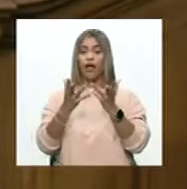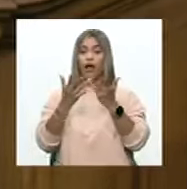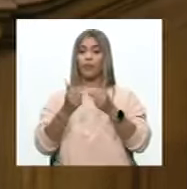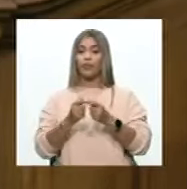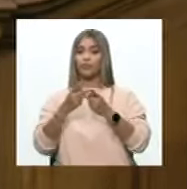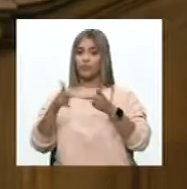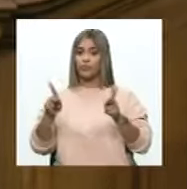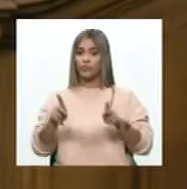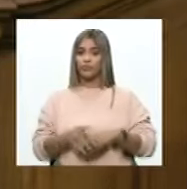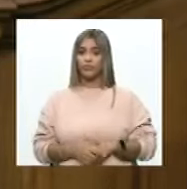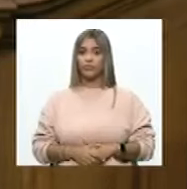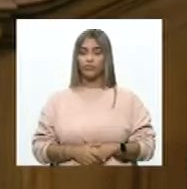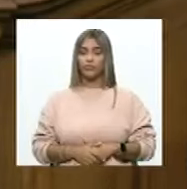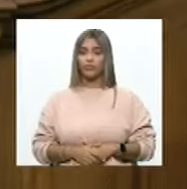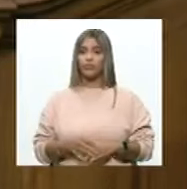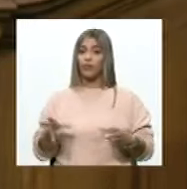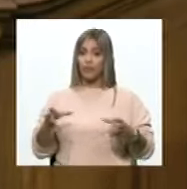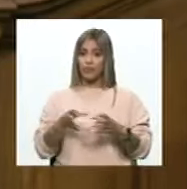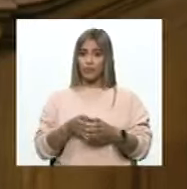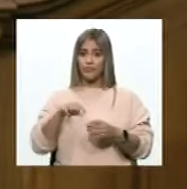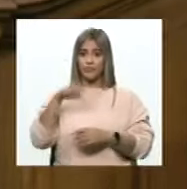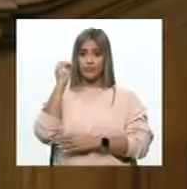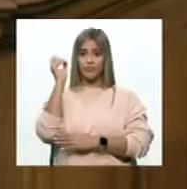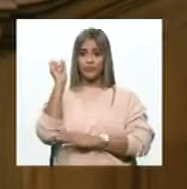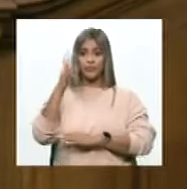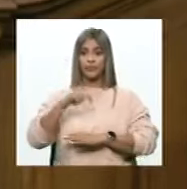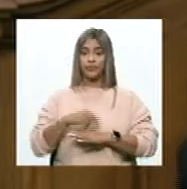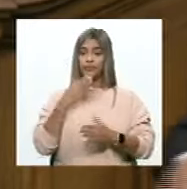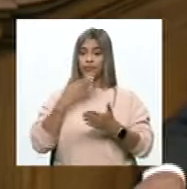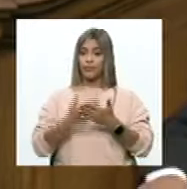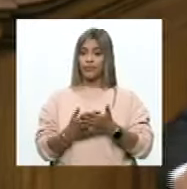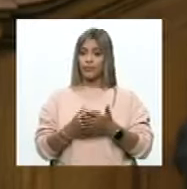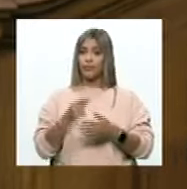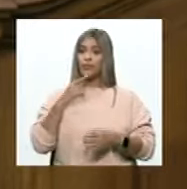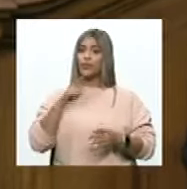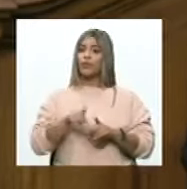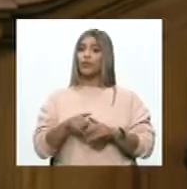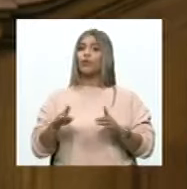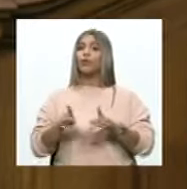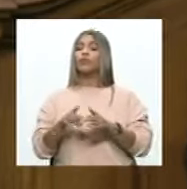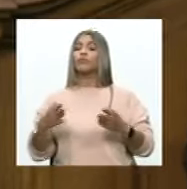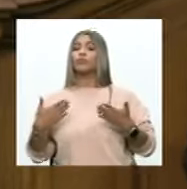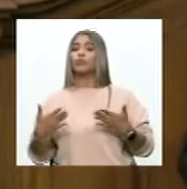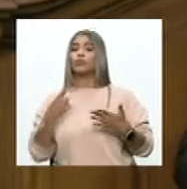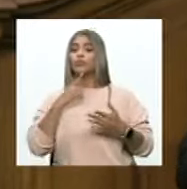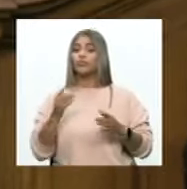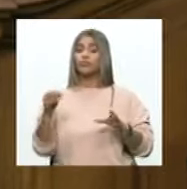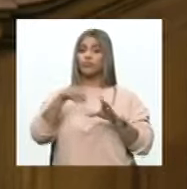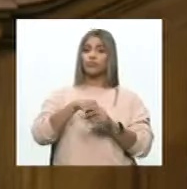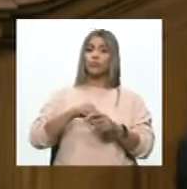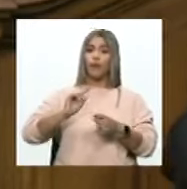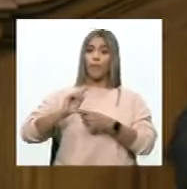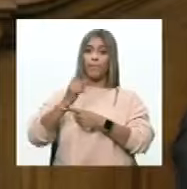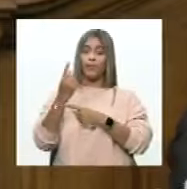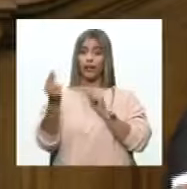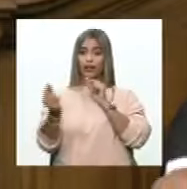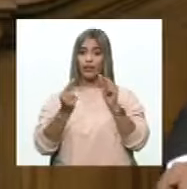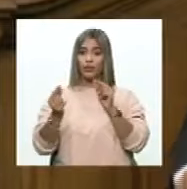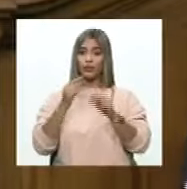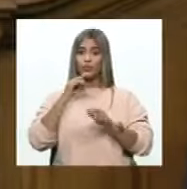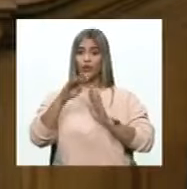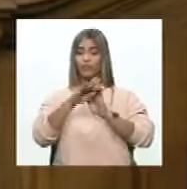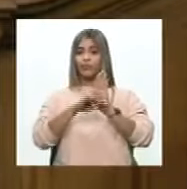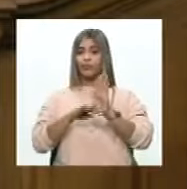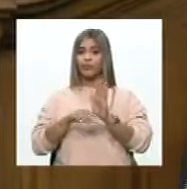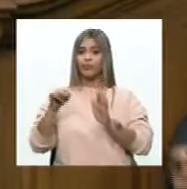Administración Pública. La Junta Directiva de la Asamblea Nacional solicita la urgencia reglamentaria para incluir la primera discusión en el orden